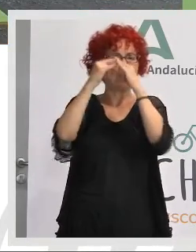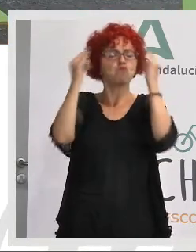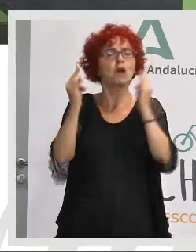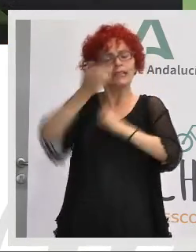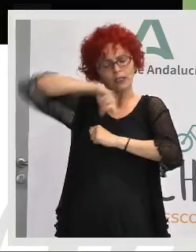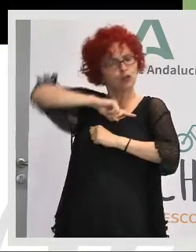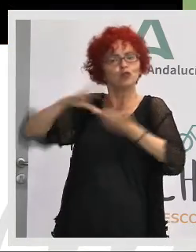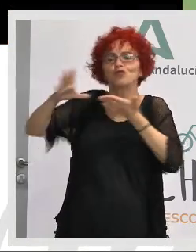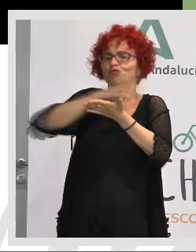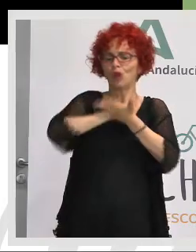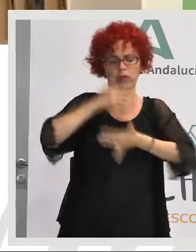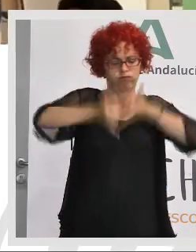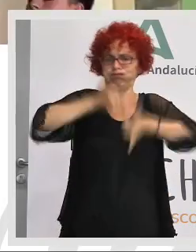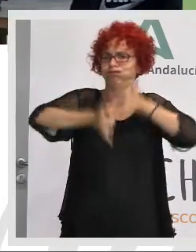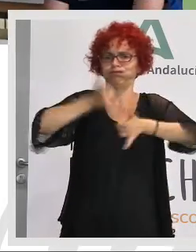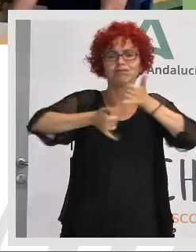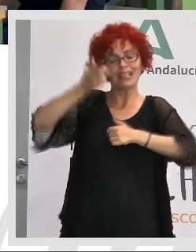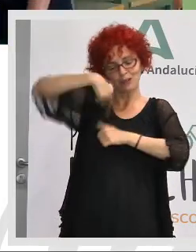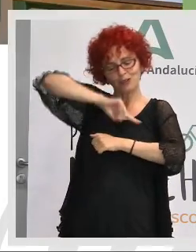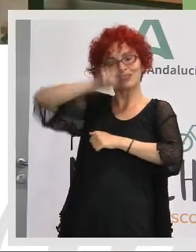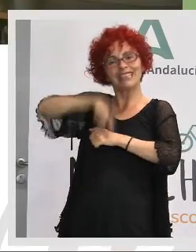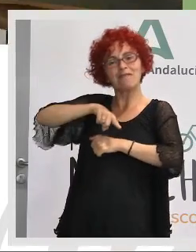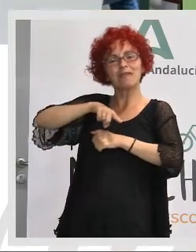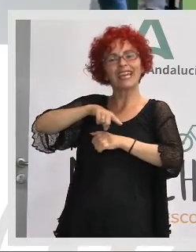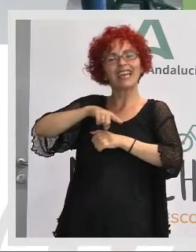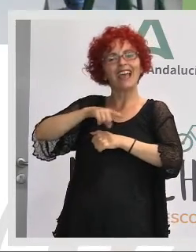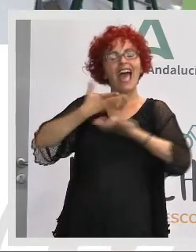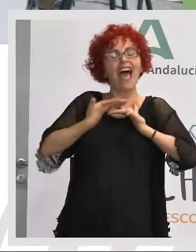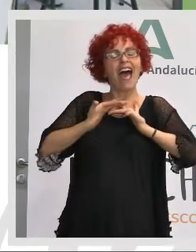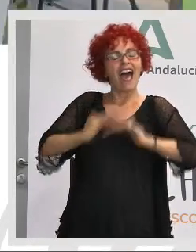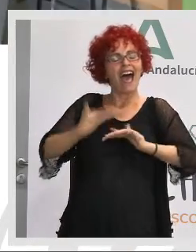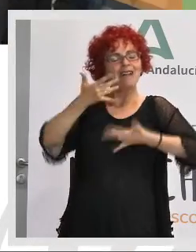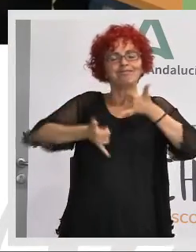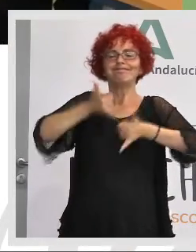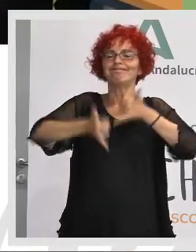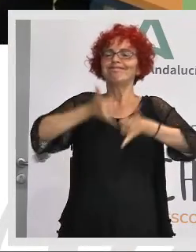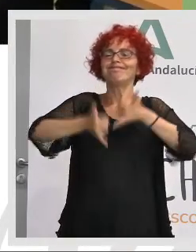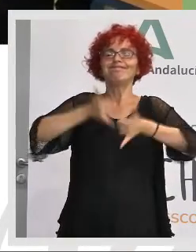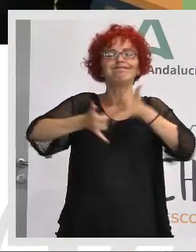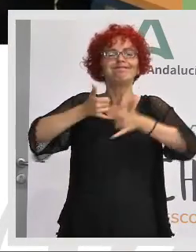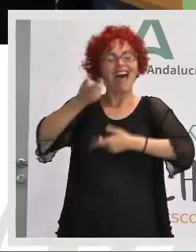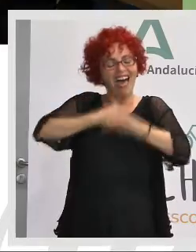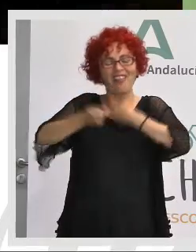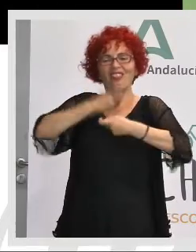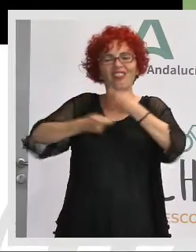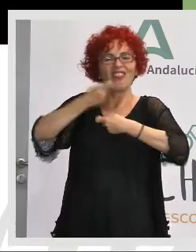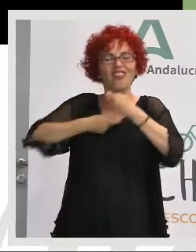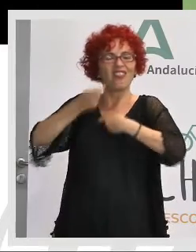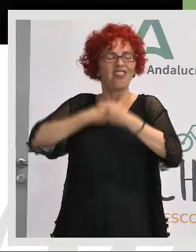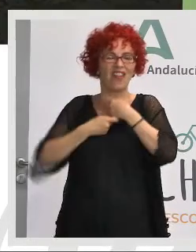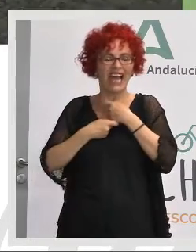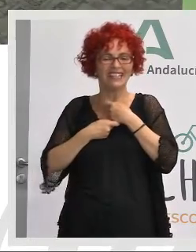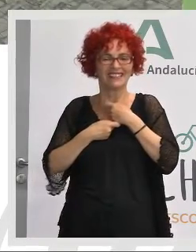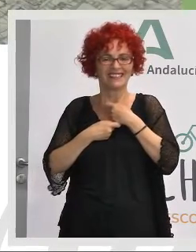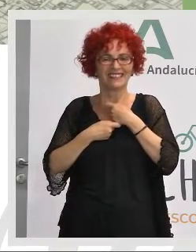gana. También nos relajamos con la bici en mente. Prueba nuestra meditación guiada a base de clic, clic y piñón.